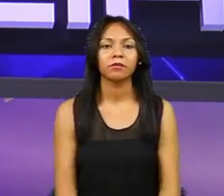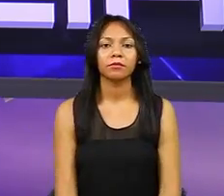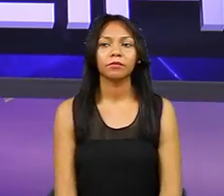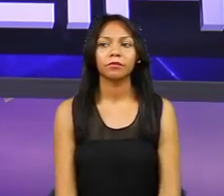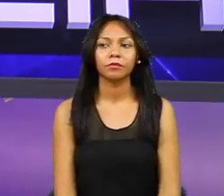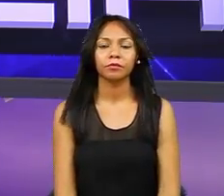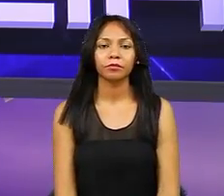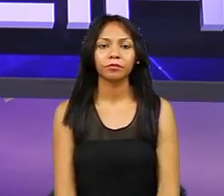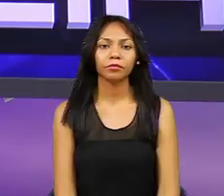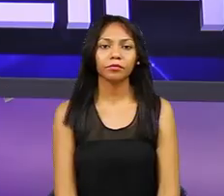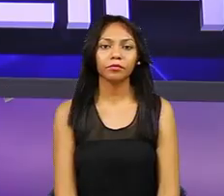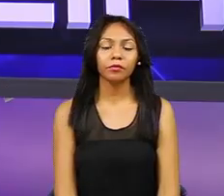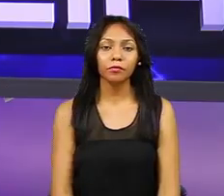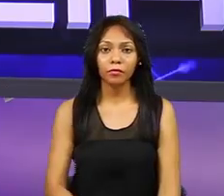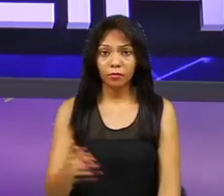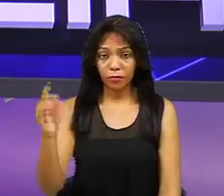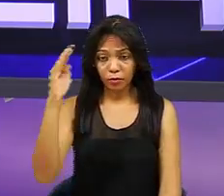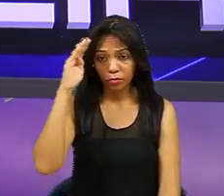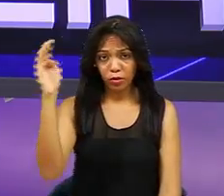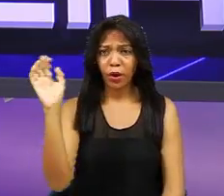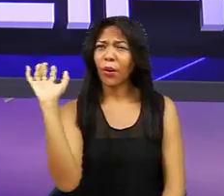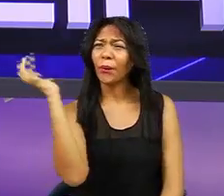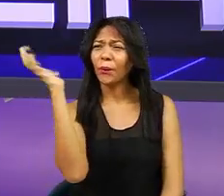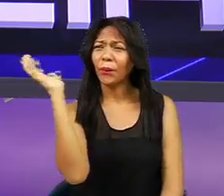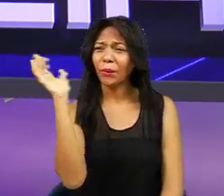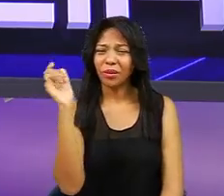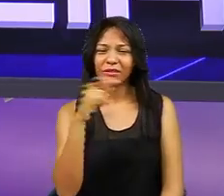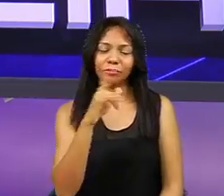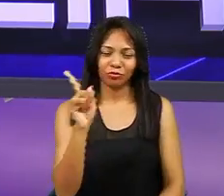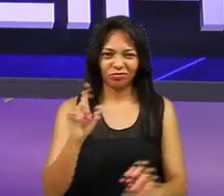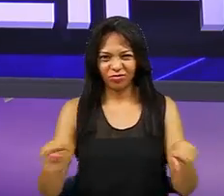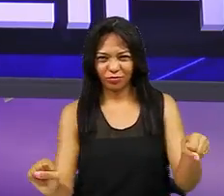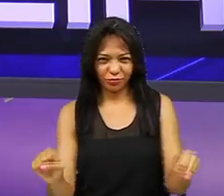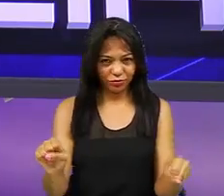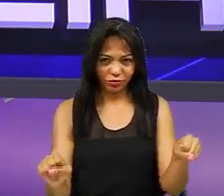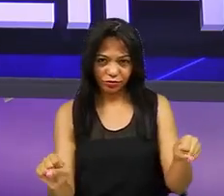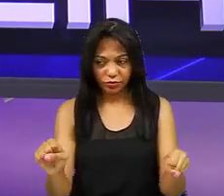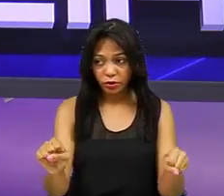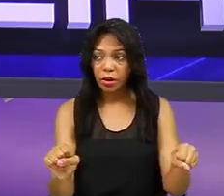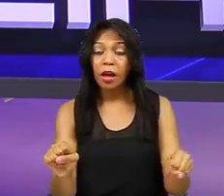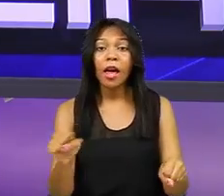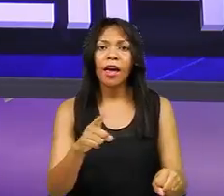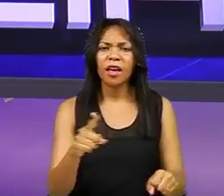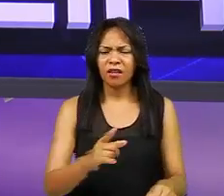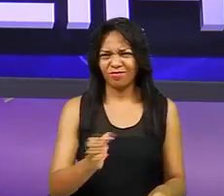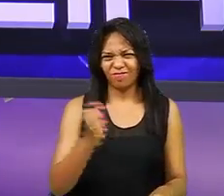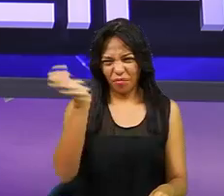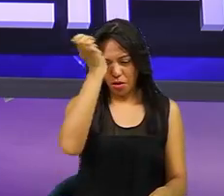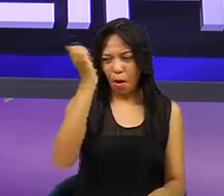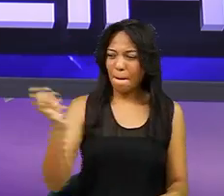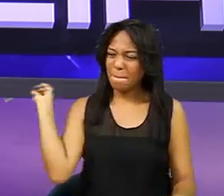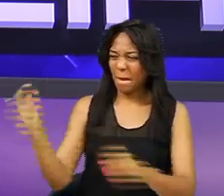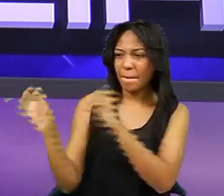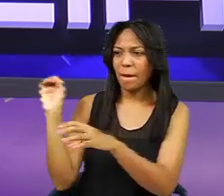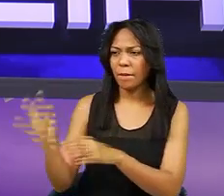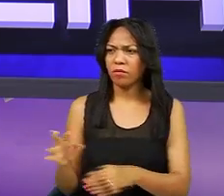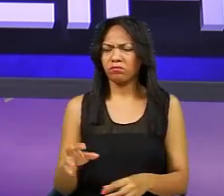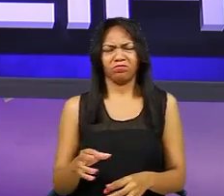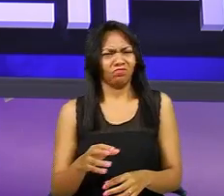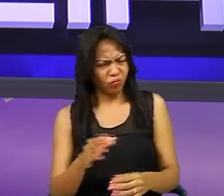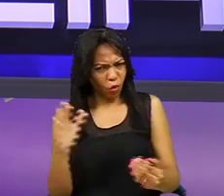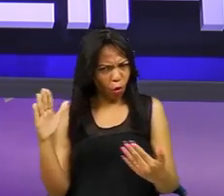Patrulla de la policía fue atacada con piedras en el barrio Barranca por alias Cristiano Ronaldo, según lo manifestó las autoridades, quien se opuso